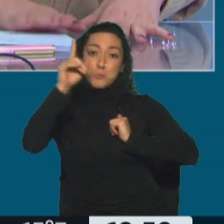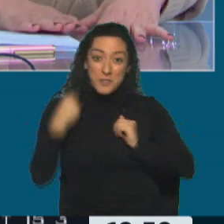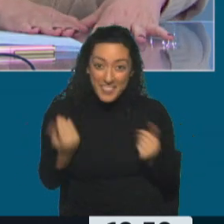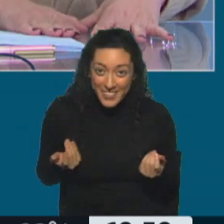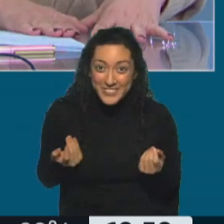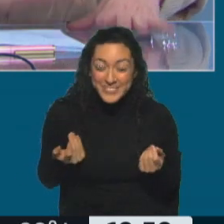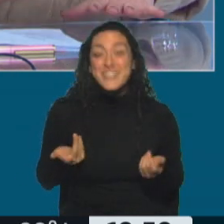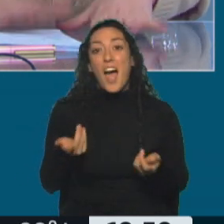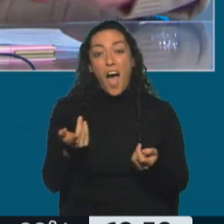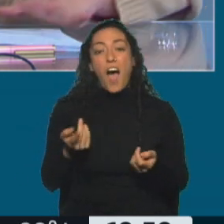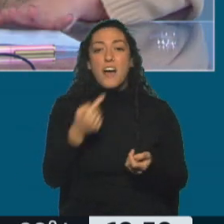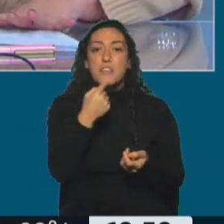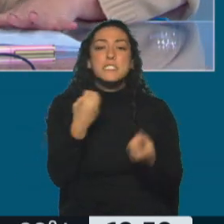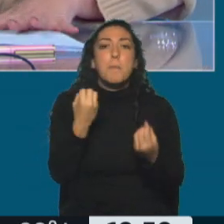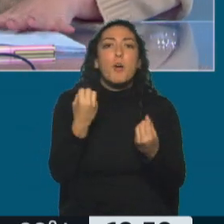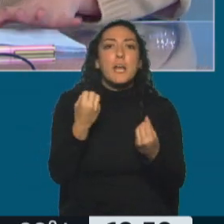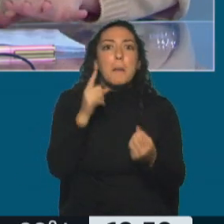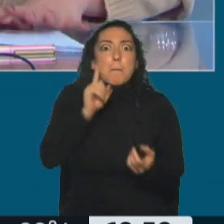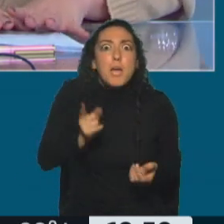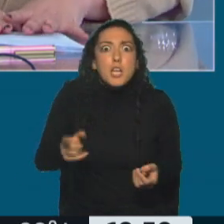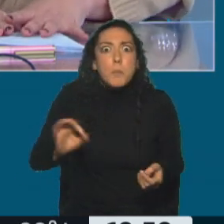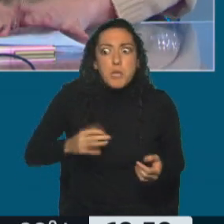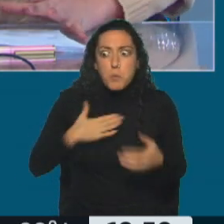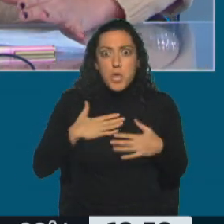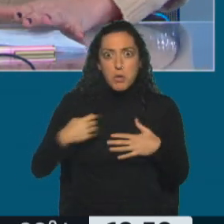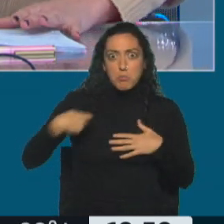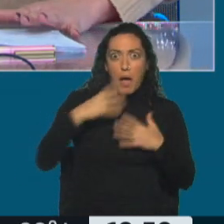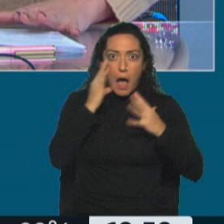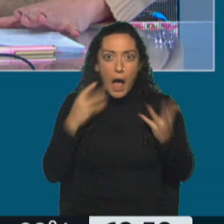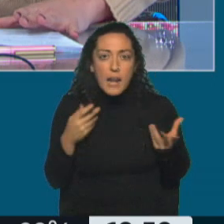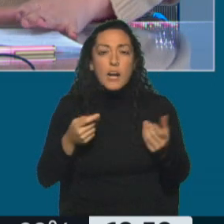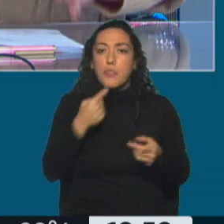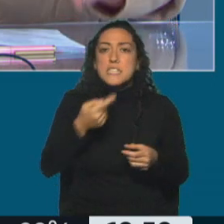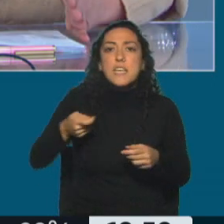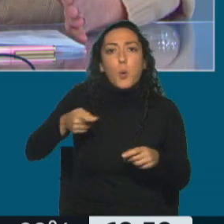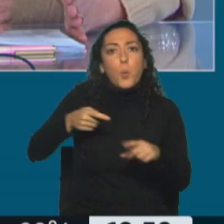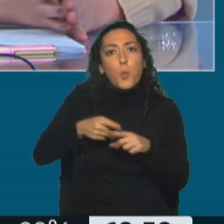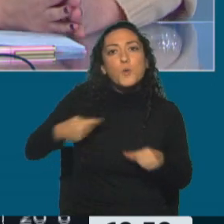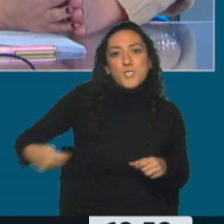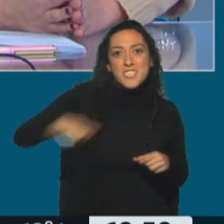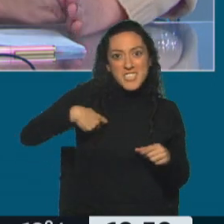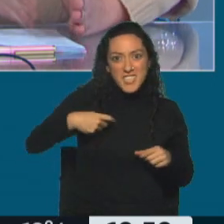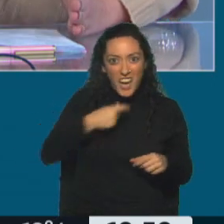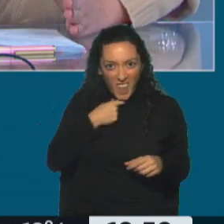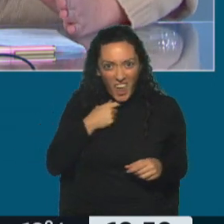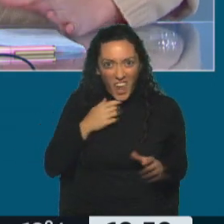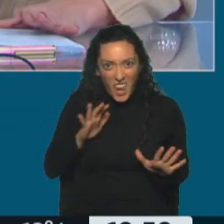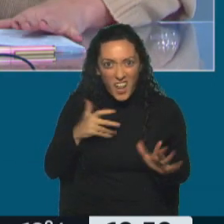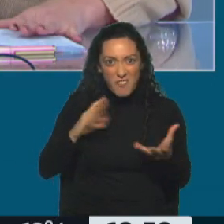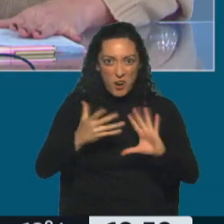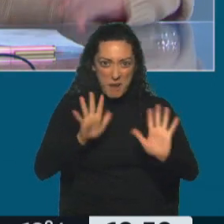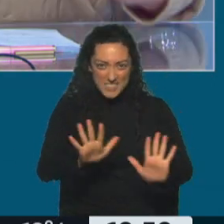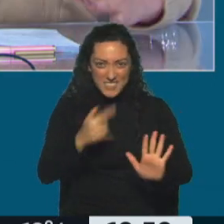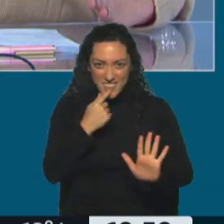que lo hizo porque su vida estaba en riesgo. Aseguró que lo quieren acuchillar. De hecho, puntualmente de esa forma